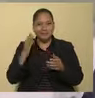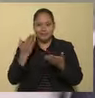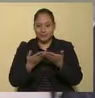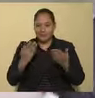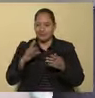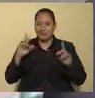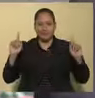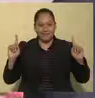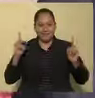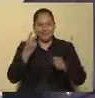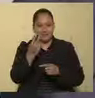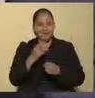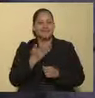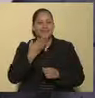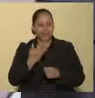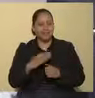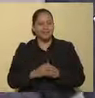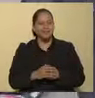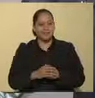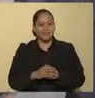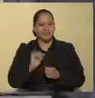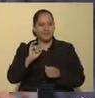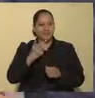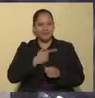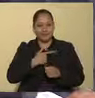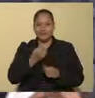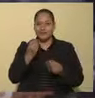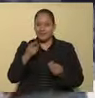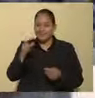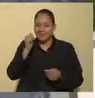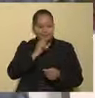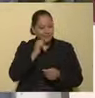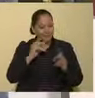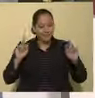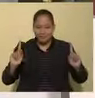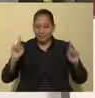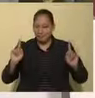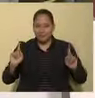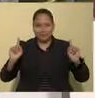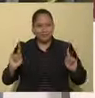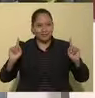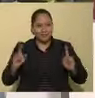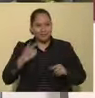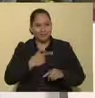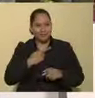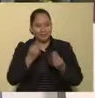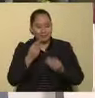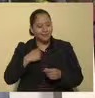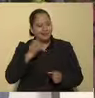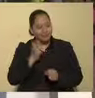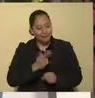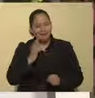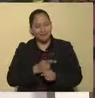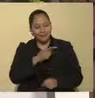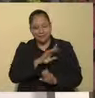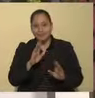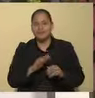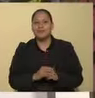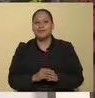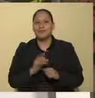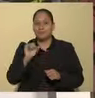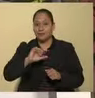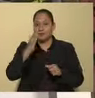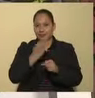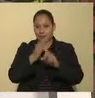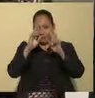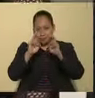ustedes. ¡Ay, sí! Nosotros también. Eso le dices a todos, ¿eh? A todos. Sí, yo he visto. Ay, yo he visto. Ya te pero caché. El día de hoy nos vas a hablar de